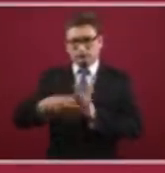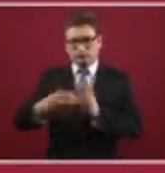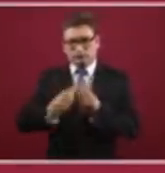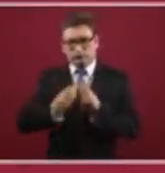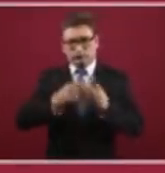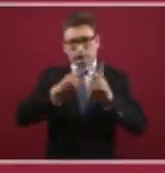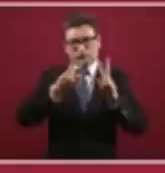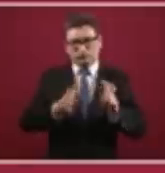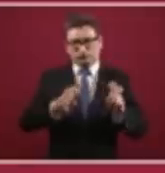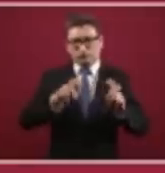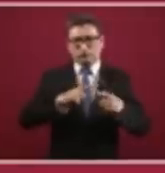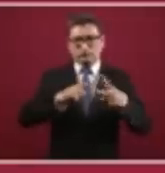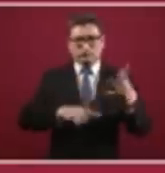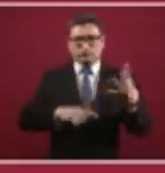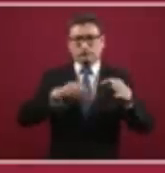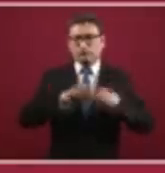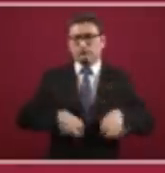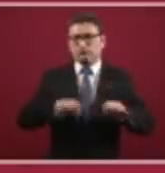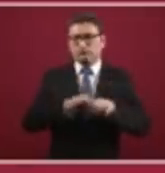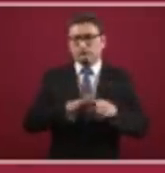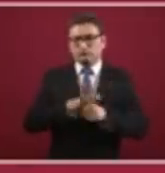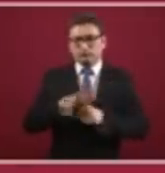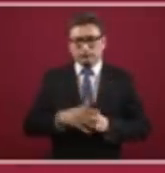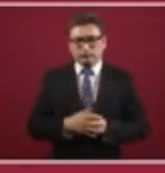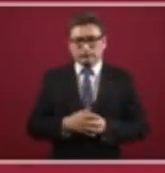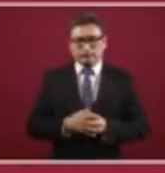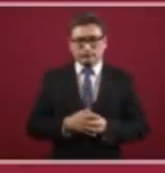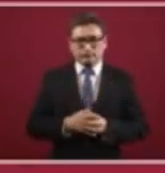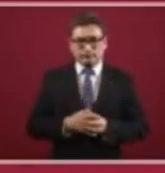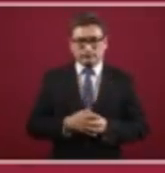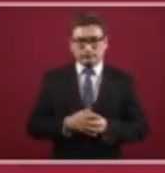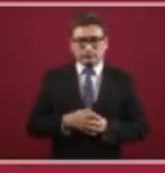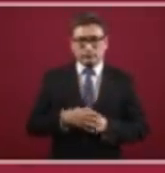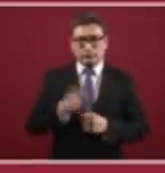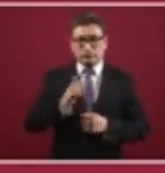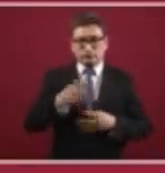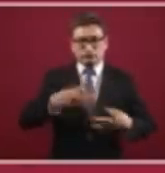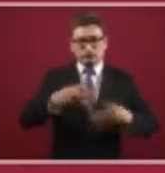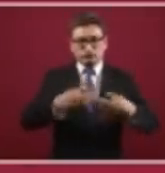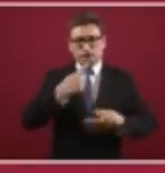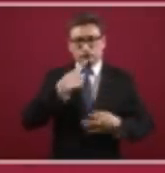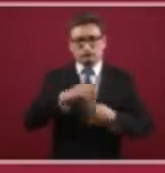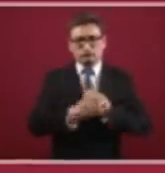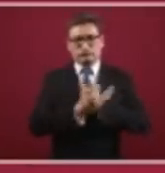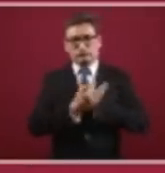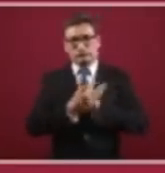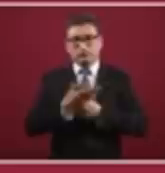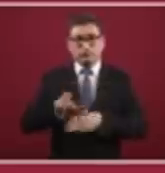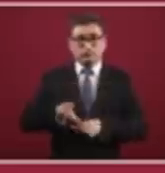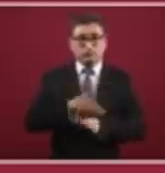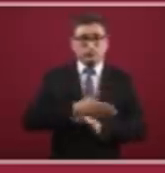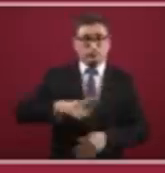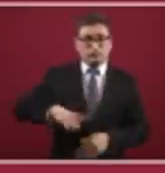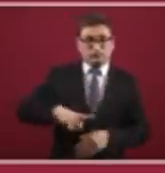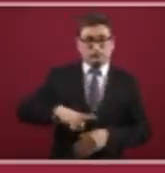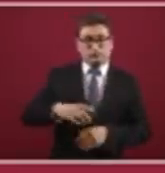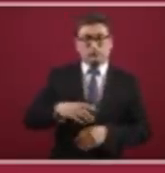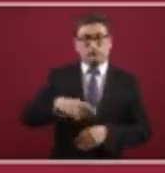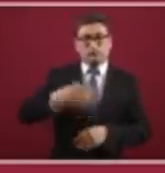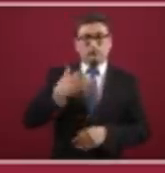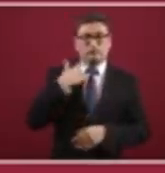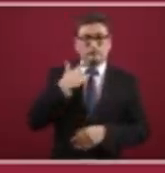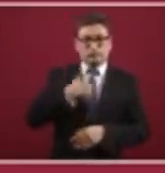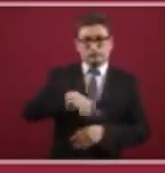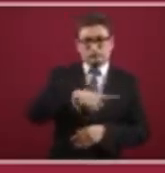temas fundamentales fue el avanzada en el desestimiento de los amparos que en la administración anterior el gobierno sede anterior